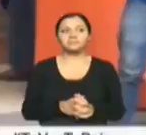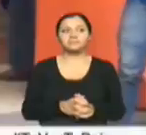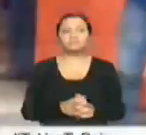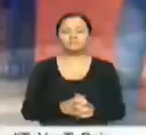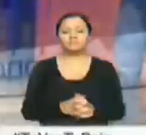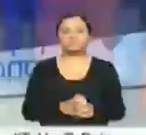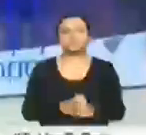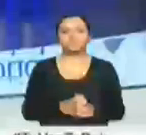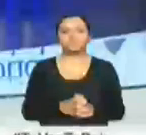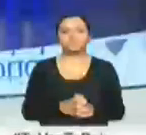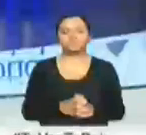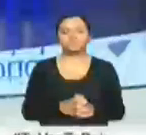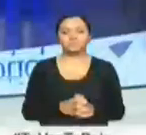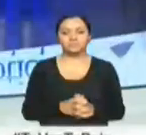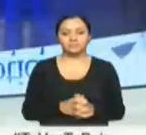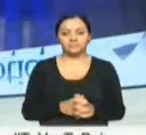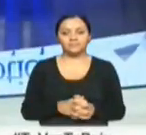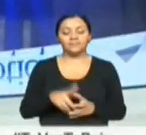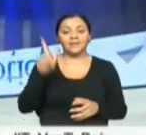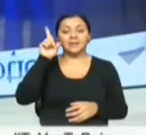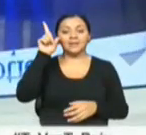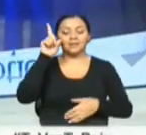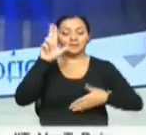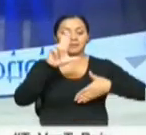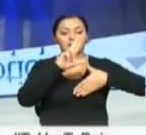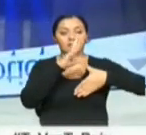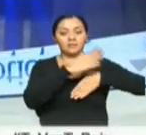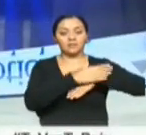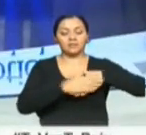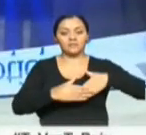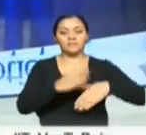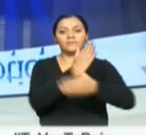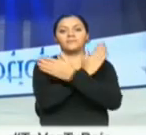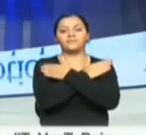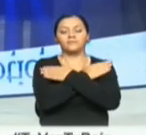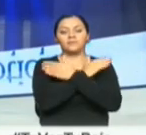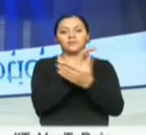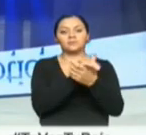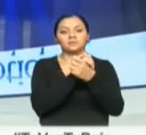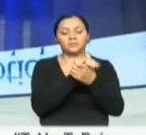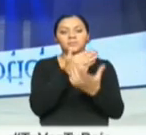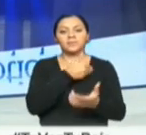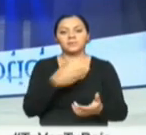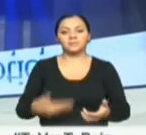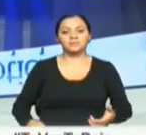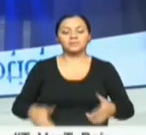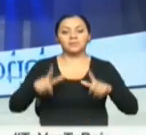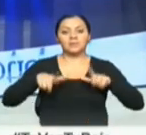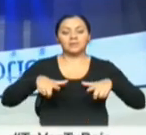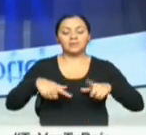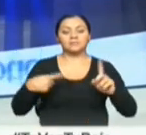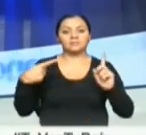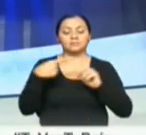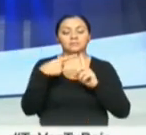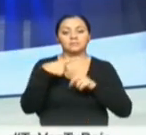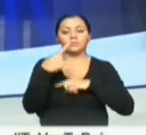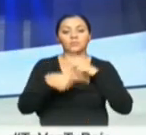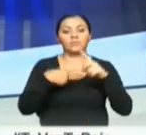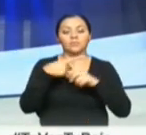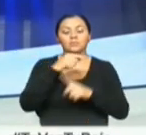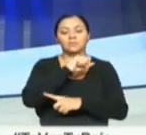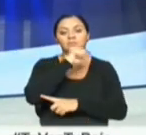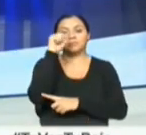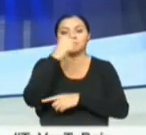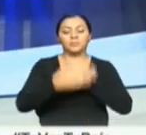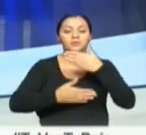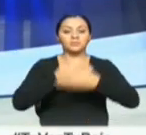Noticiero Ciudadano. Líderes latinoamericanos felicitaron al presidente electo Lenín Moreno luego de su triunfo en